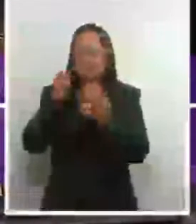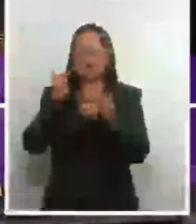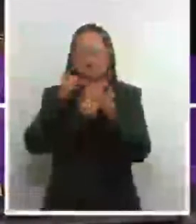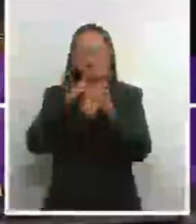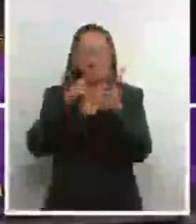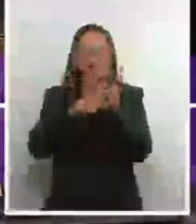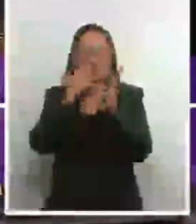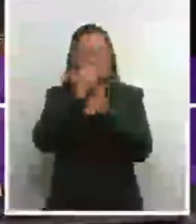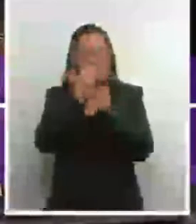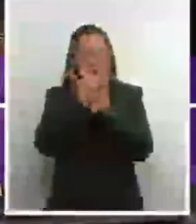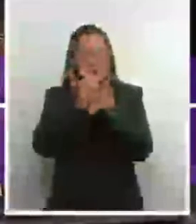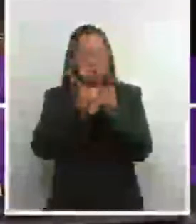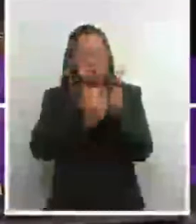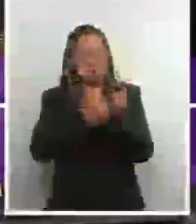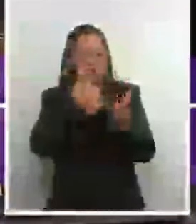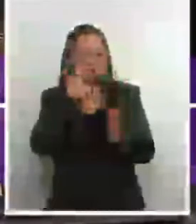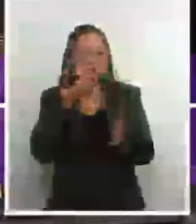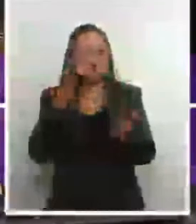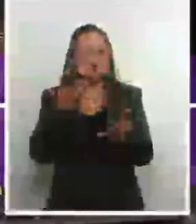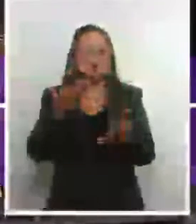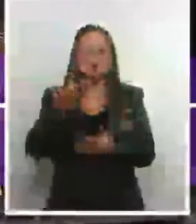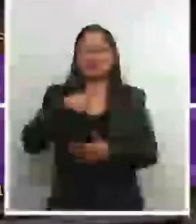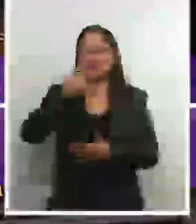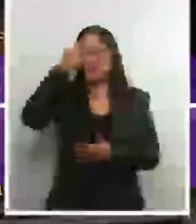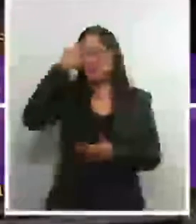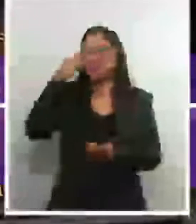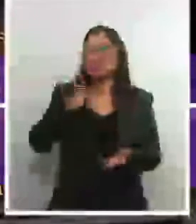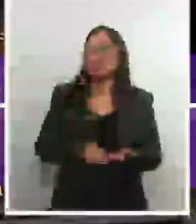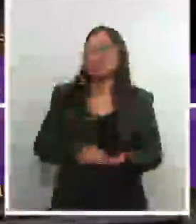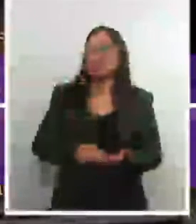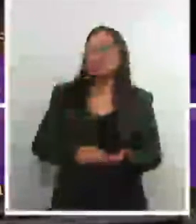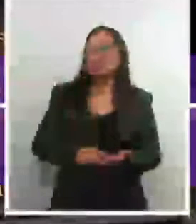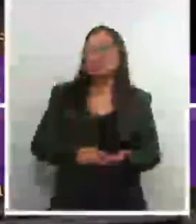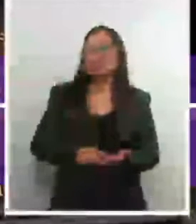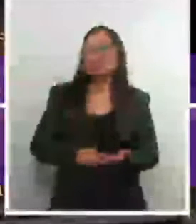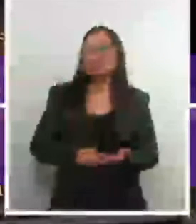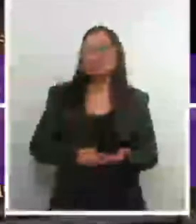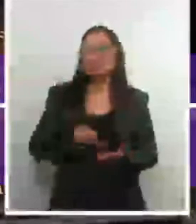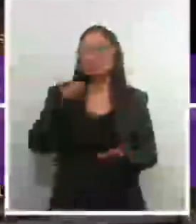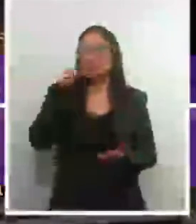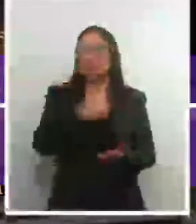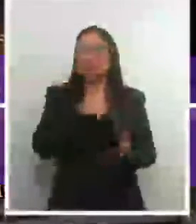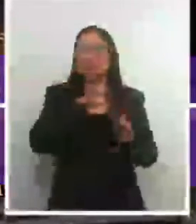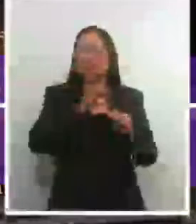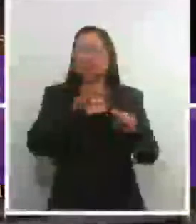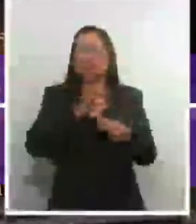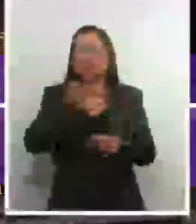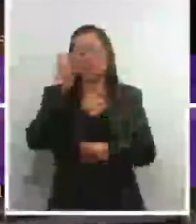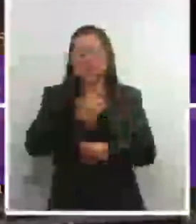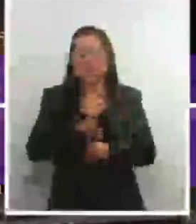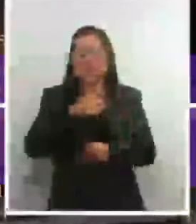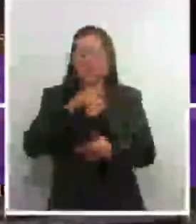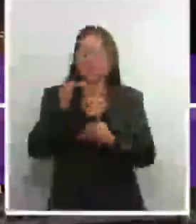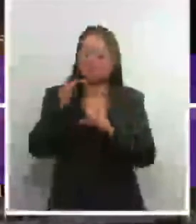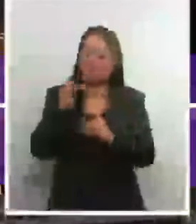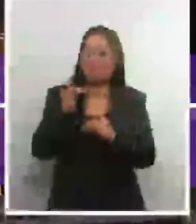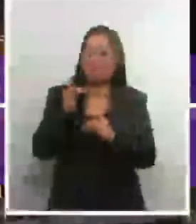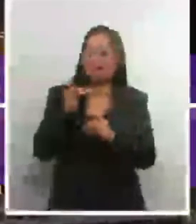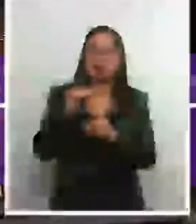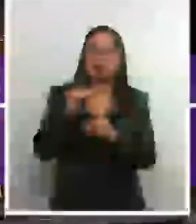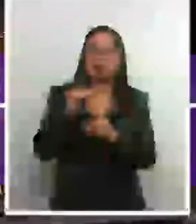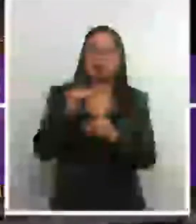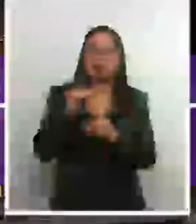de exigencias. A mí me parece una especificación que acota